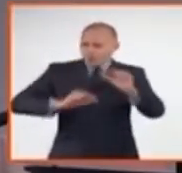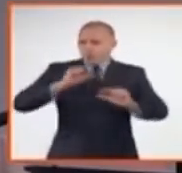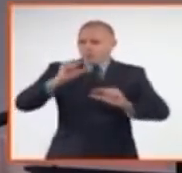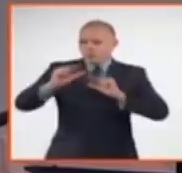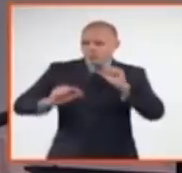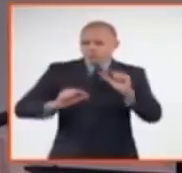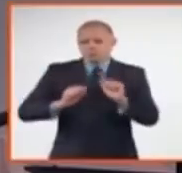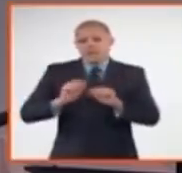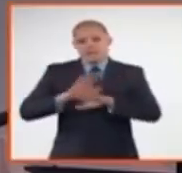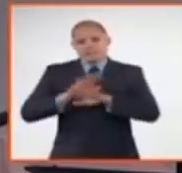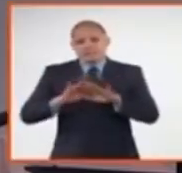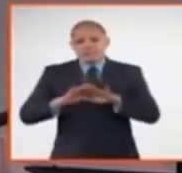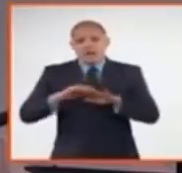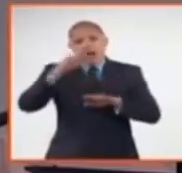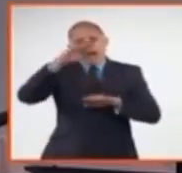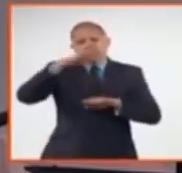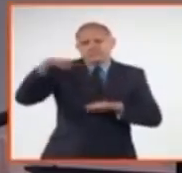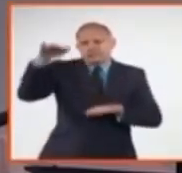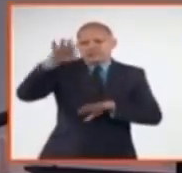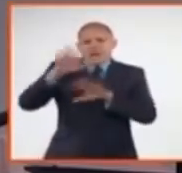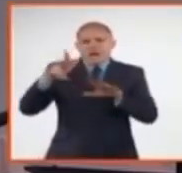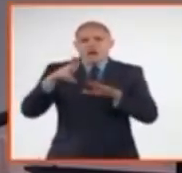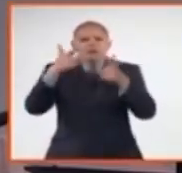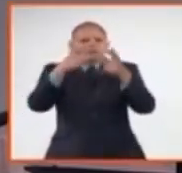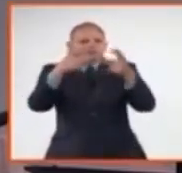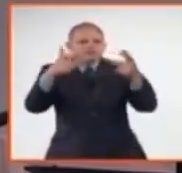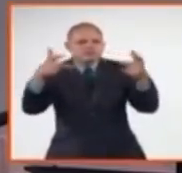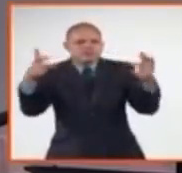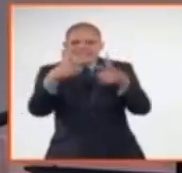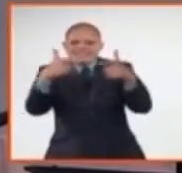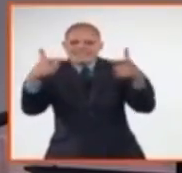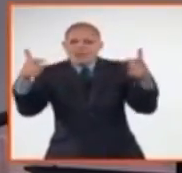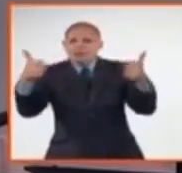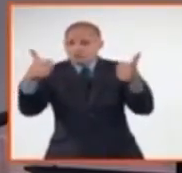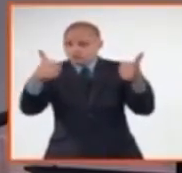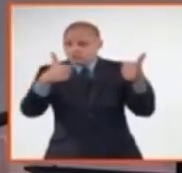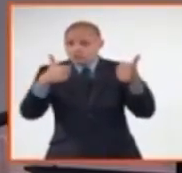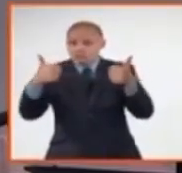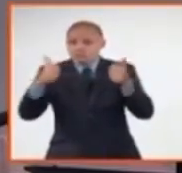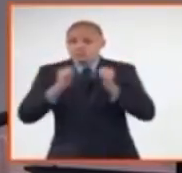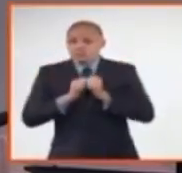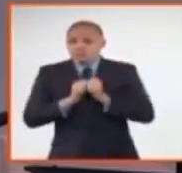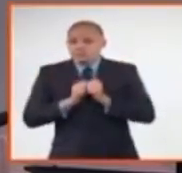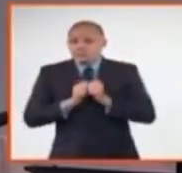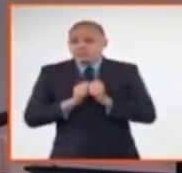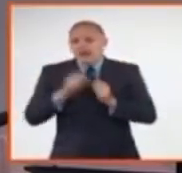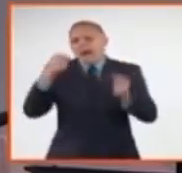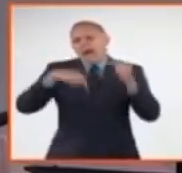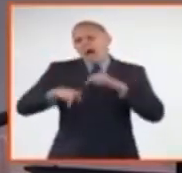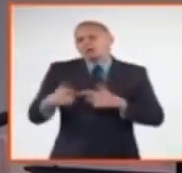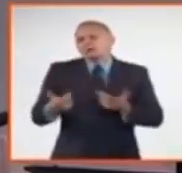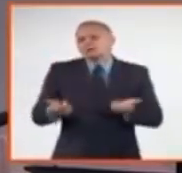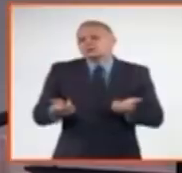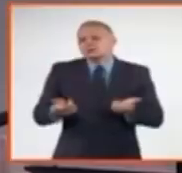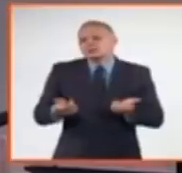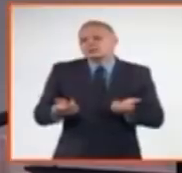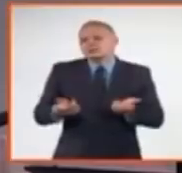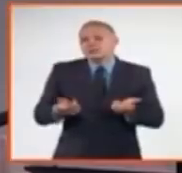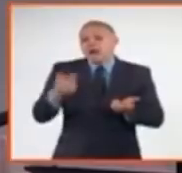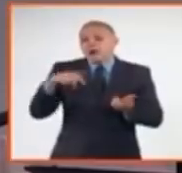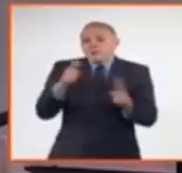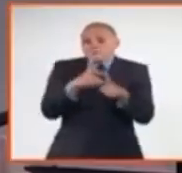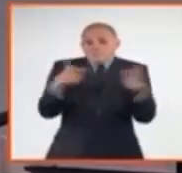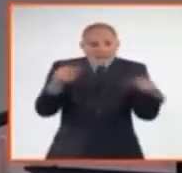es altamente probable y hace se ve algunos indicios los jugar los infectados las